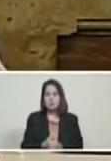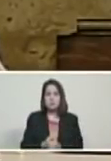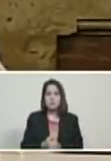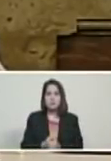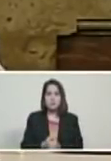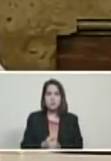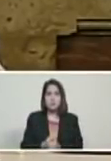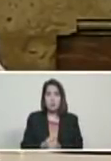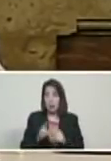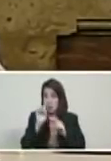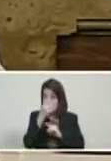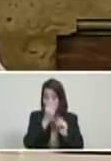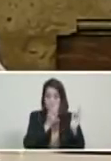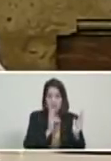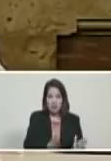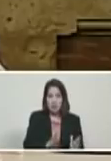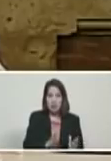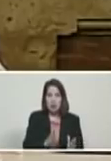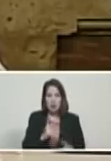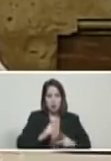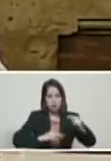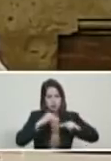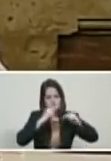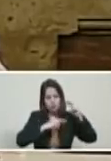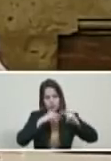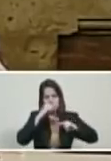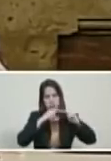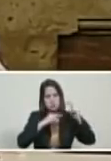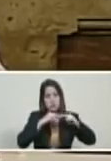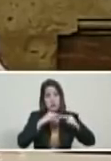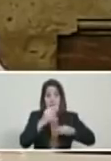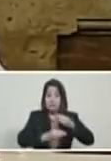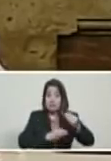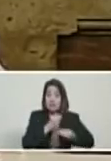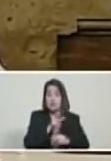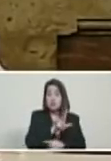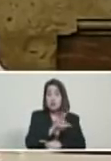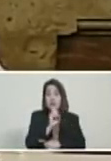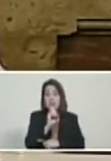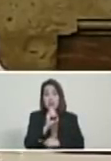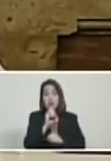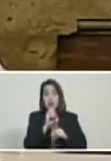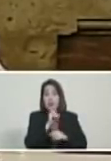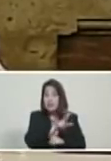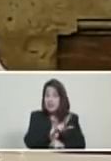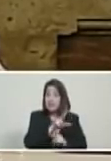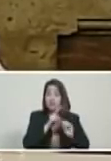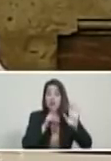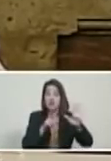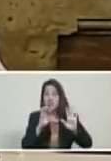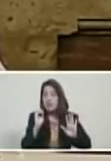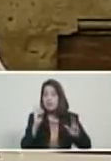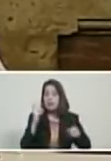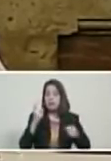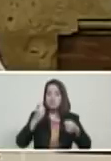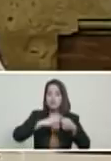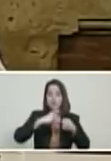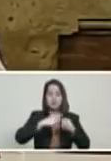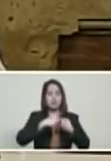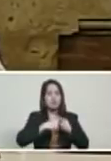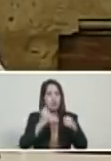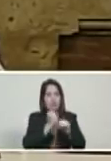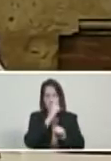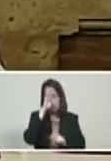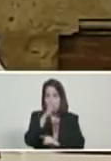En esta etapa de construcción se están generando 370 empleos directos